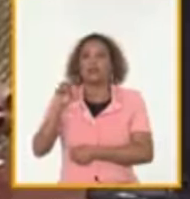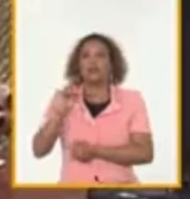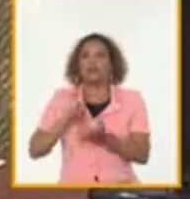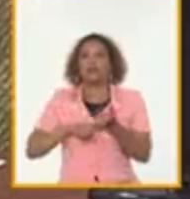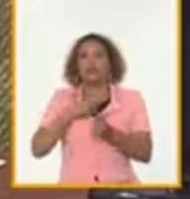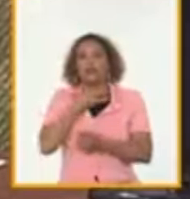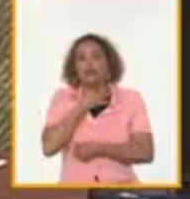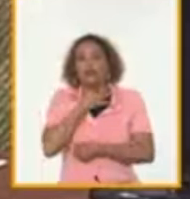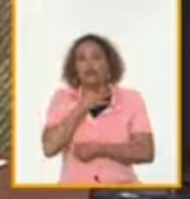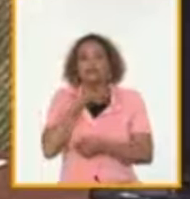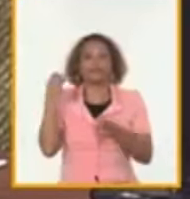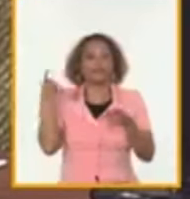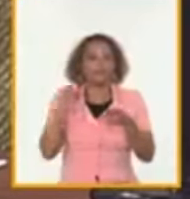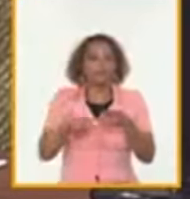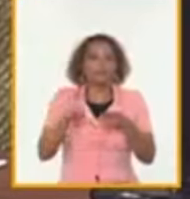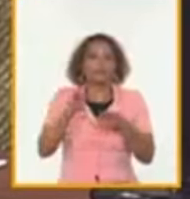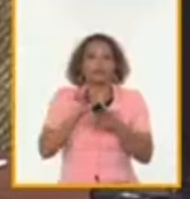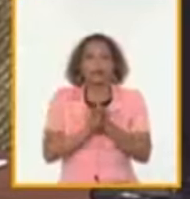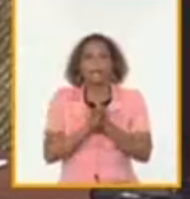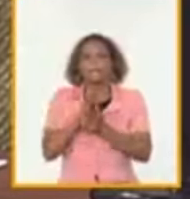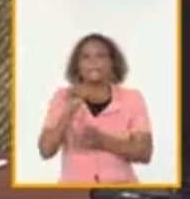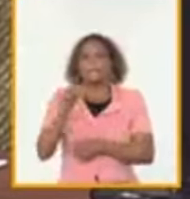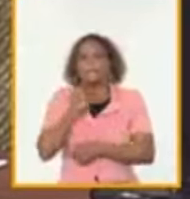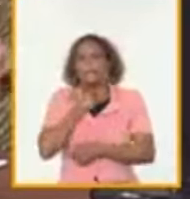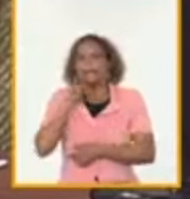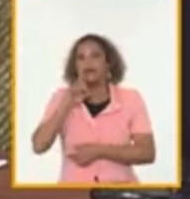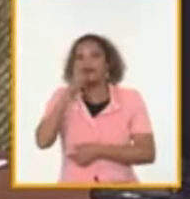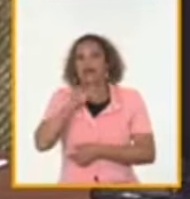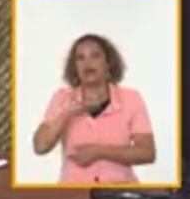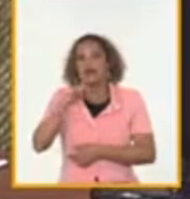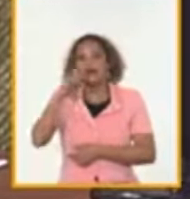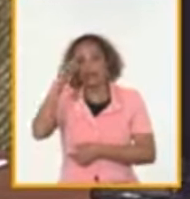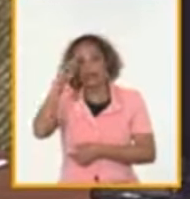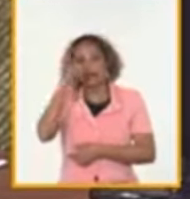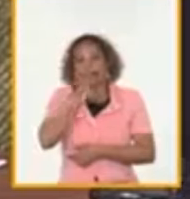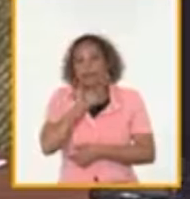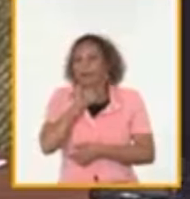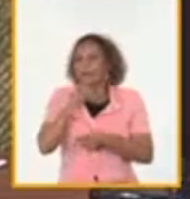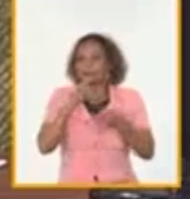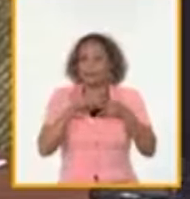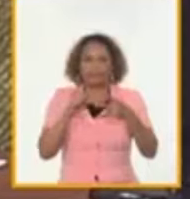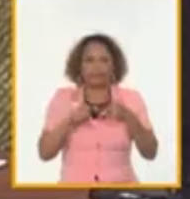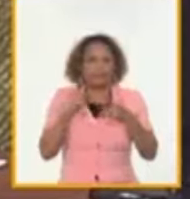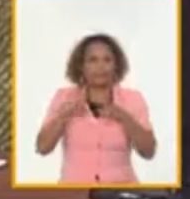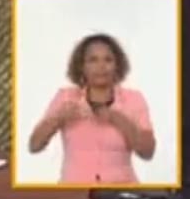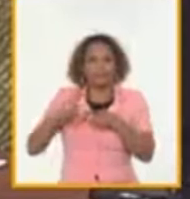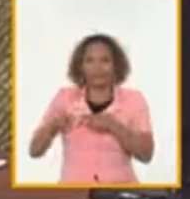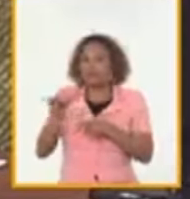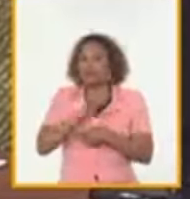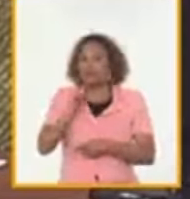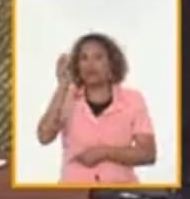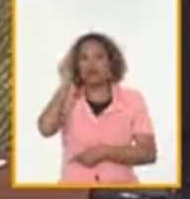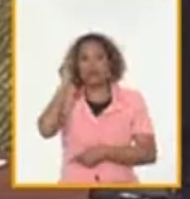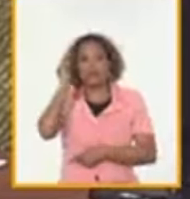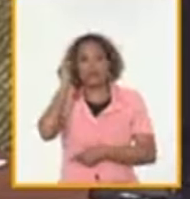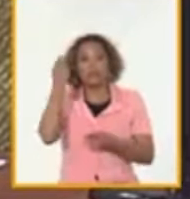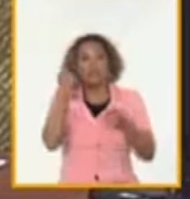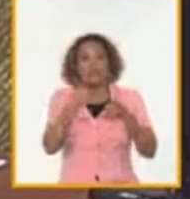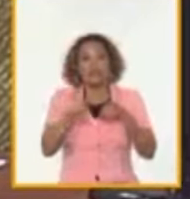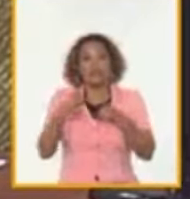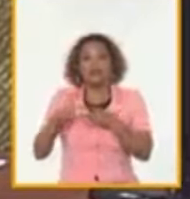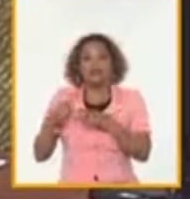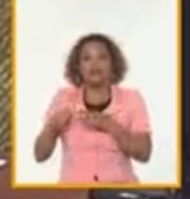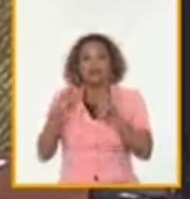varias producciones que se están logrando ahí propiamente en Heriberto duquesne pero que ya también se ha estado aprendiendo en el resto de las